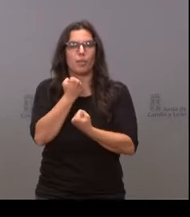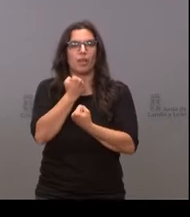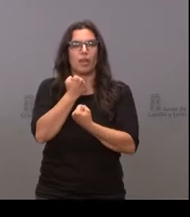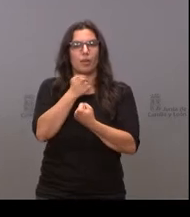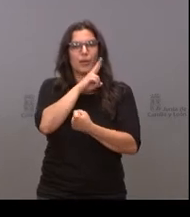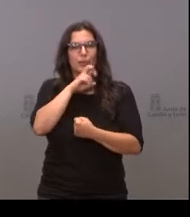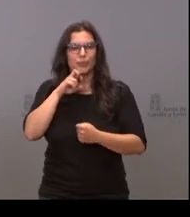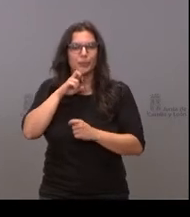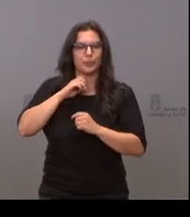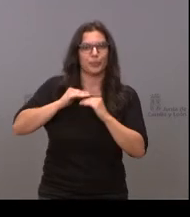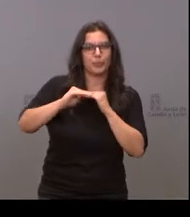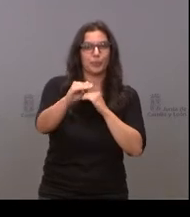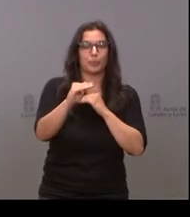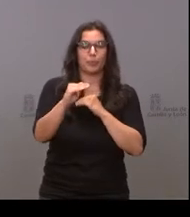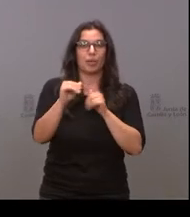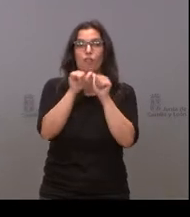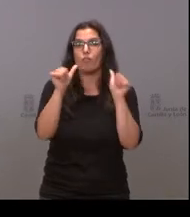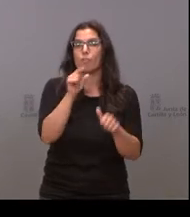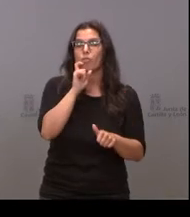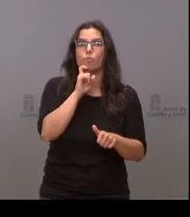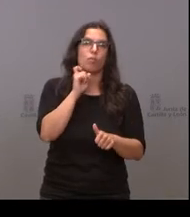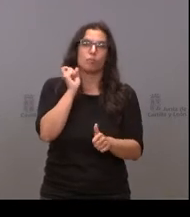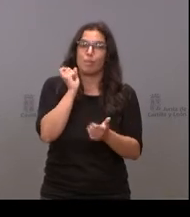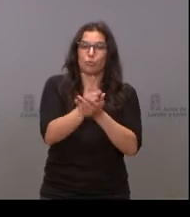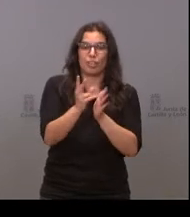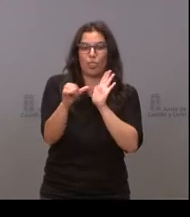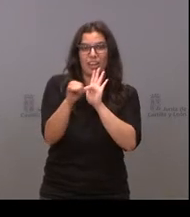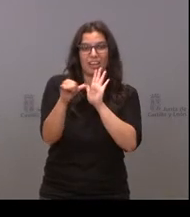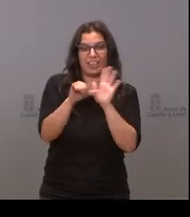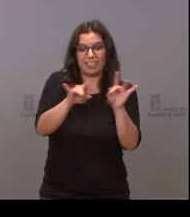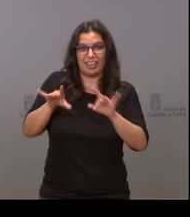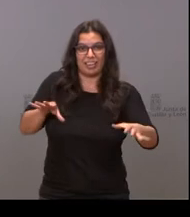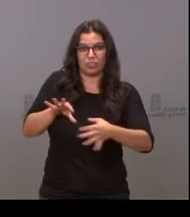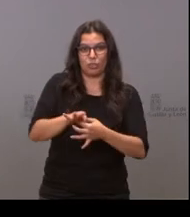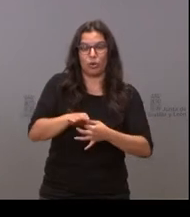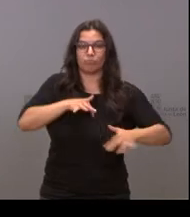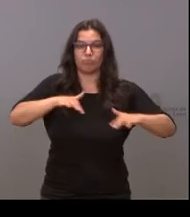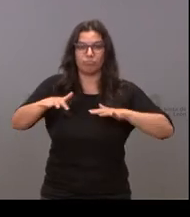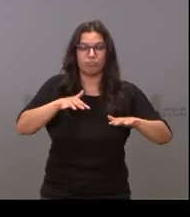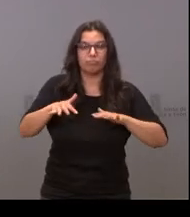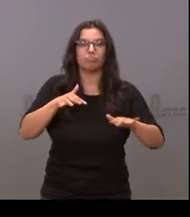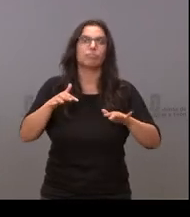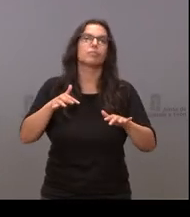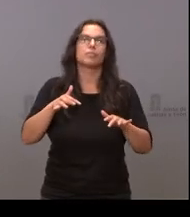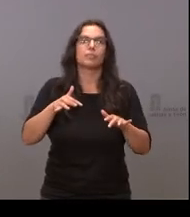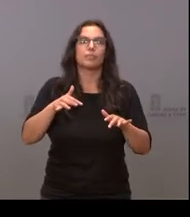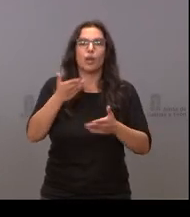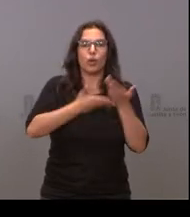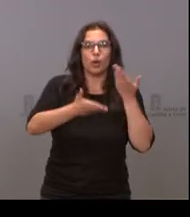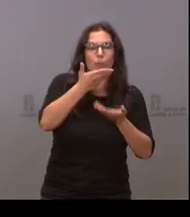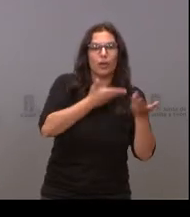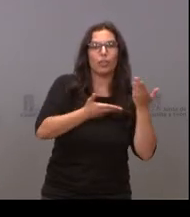sostenibles y de la única manera posible apostando por la cercanía con el territorio promoviendo y sustentando la cooperación y la